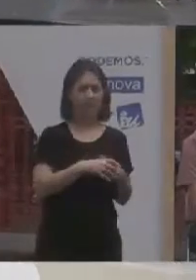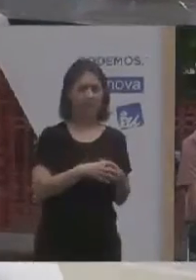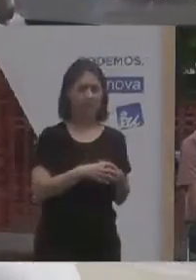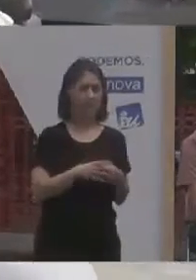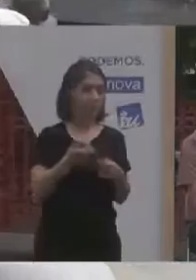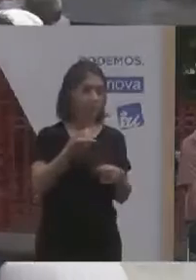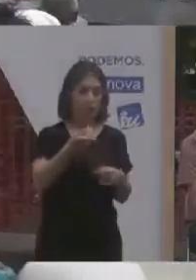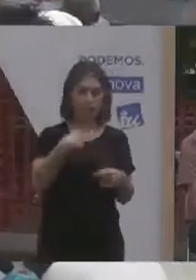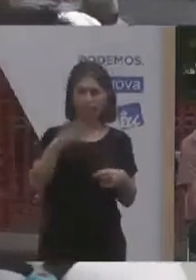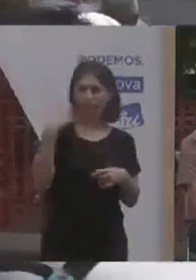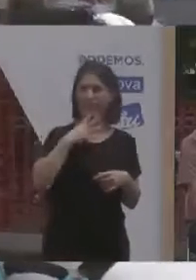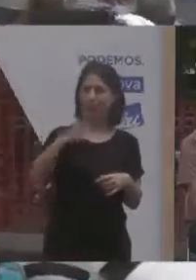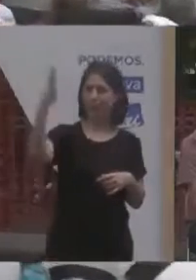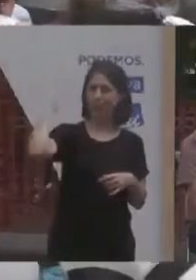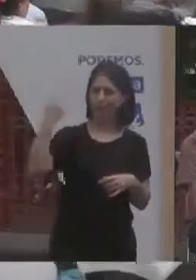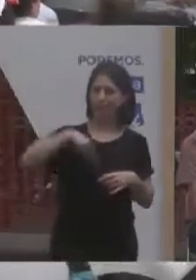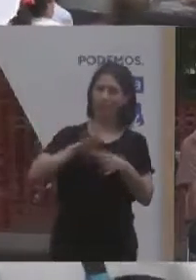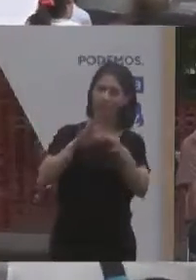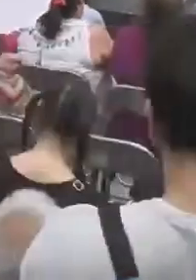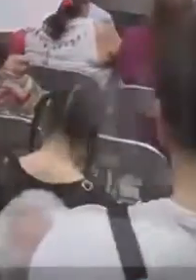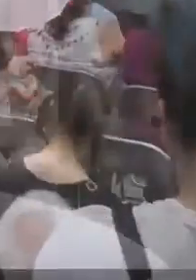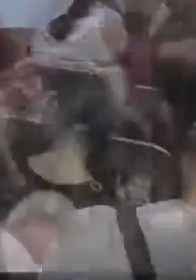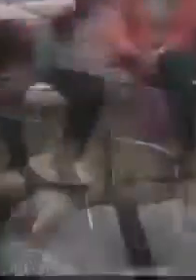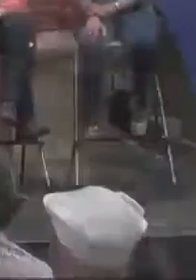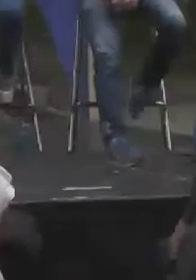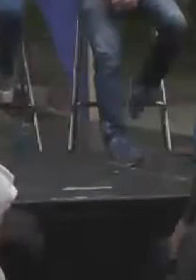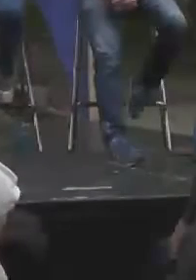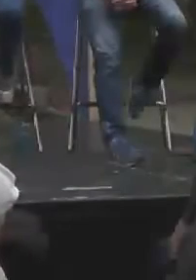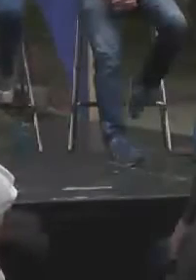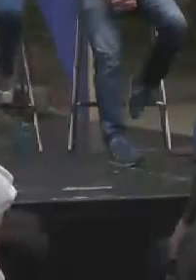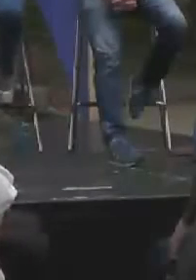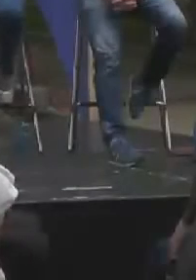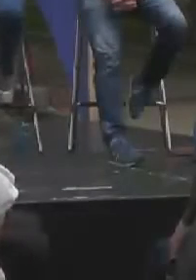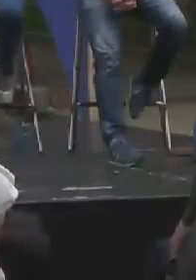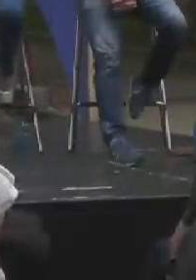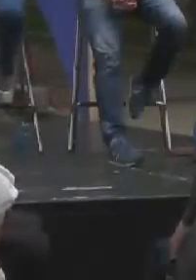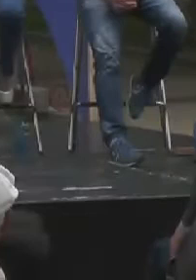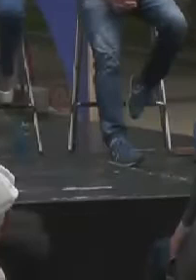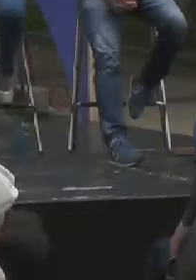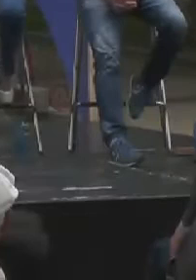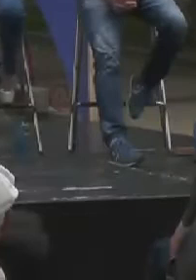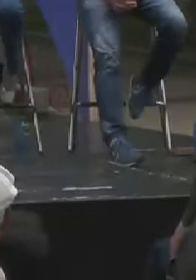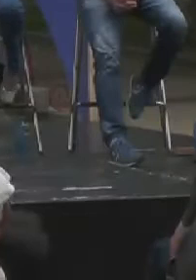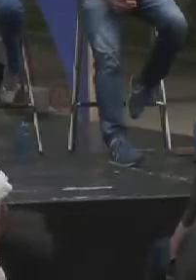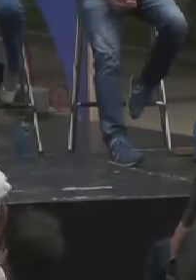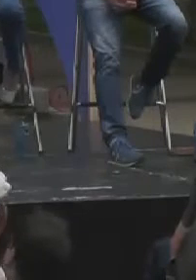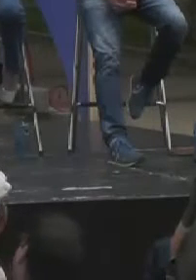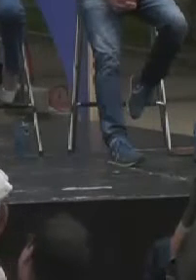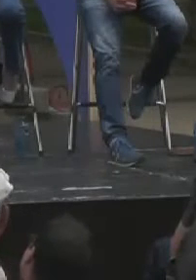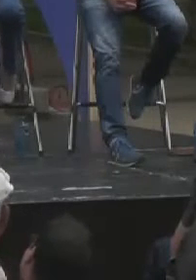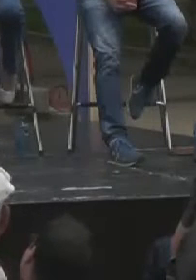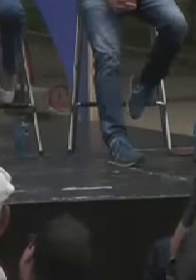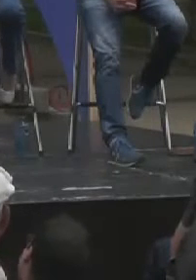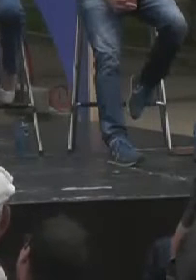Nos unimos xa hai 4 anos chegando a eses mínimos comuns en torno a 2 eixos fundamentais. Primeiro, a